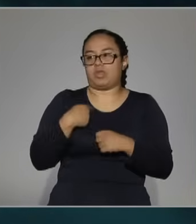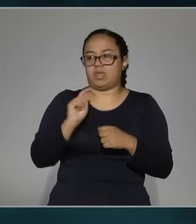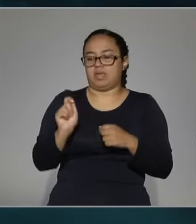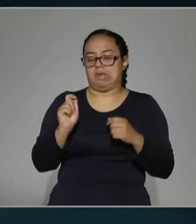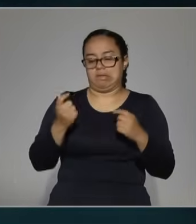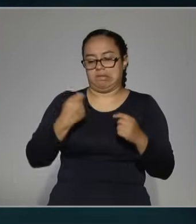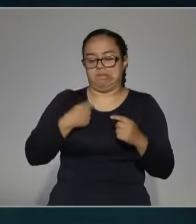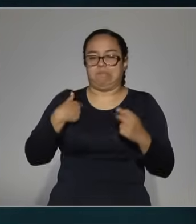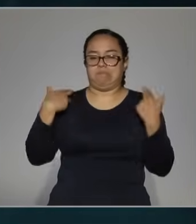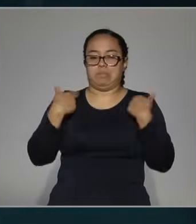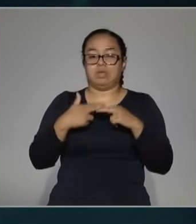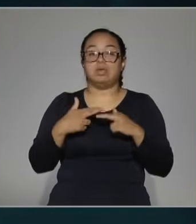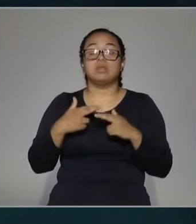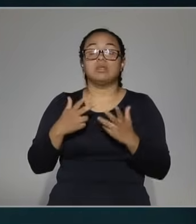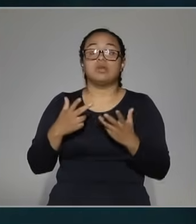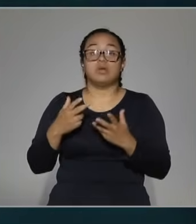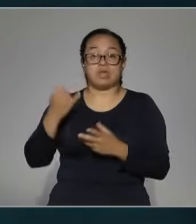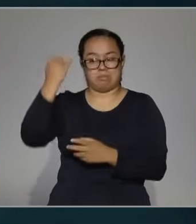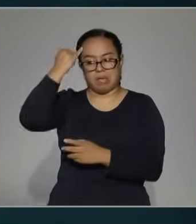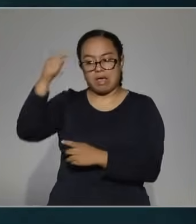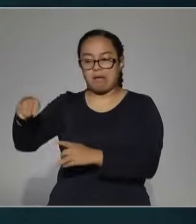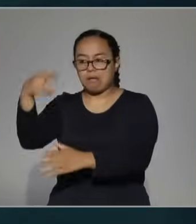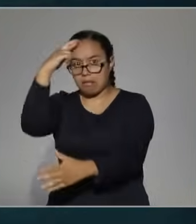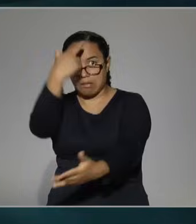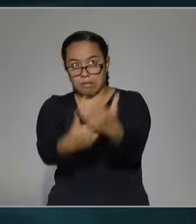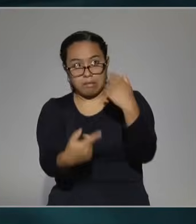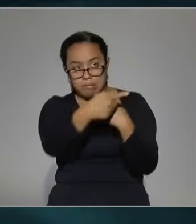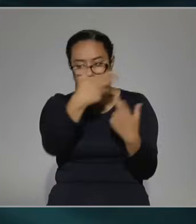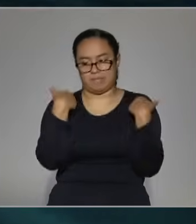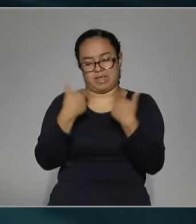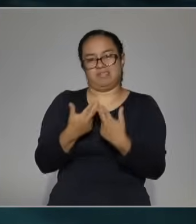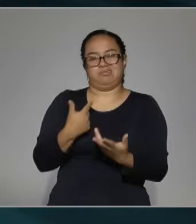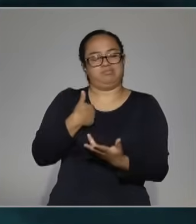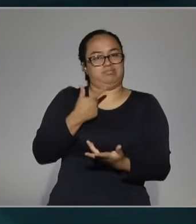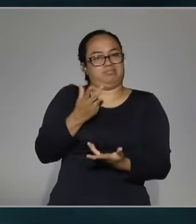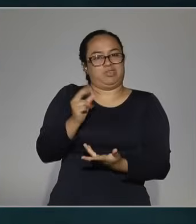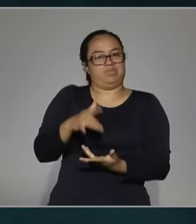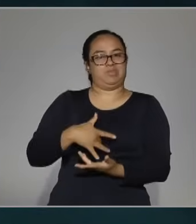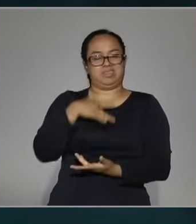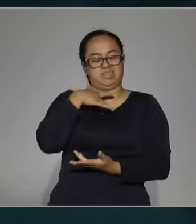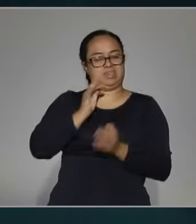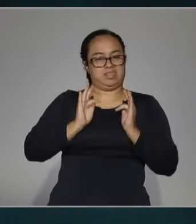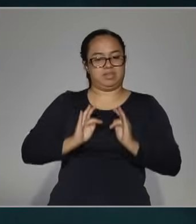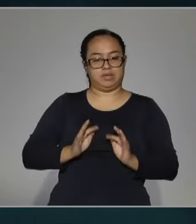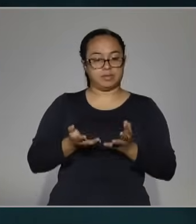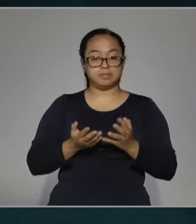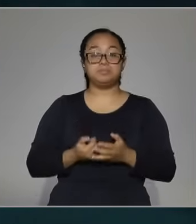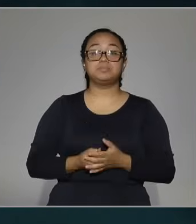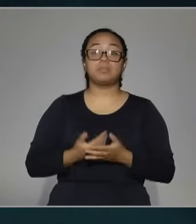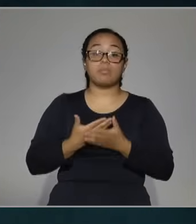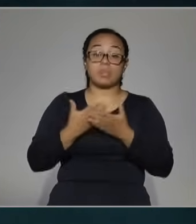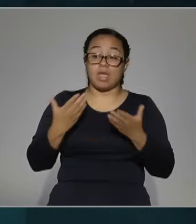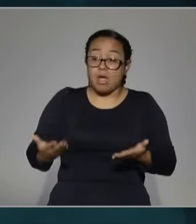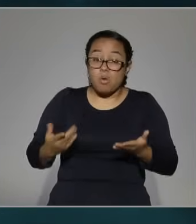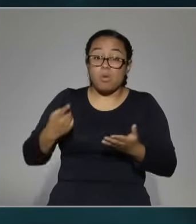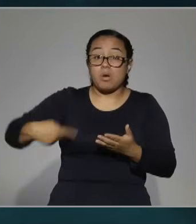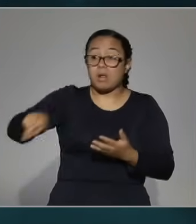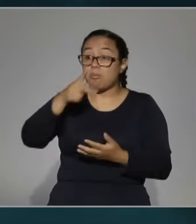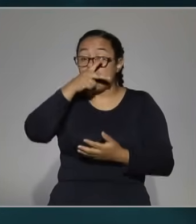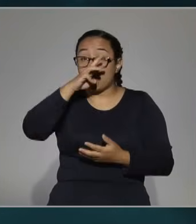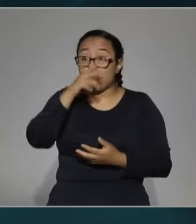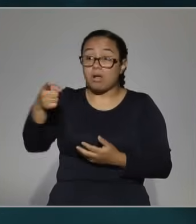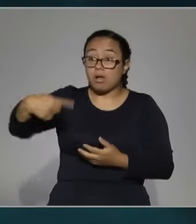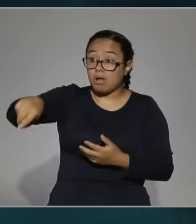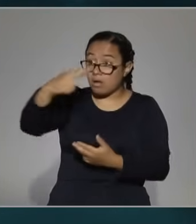gusta que a mi hijo le faltara el respeto a los maestros. En la actualidad, los maestros ya no merecemos respeto por parte de los padres